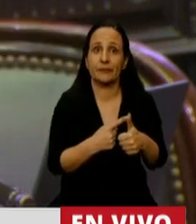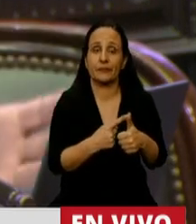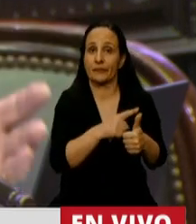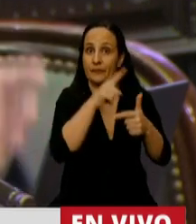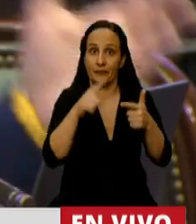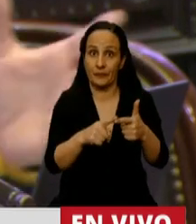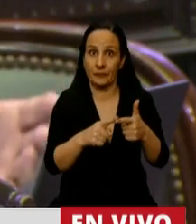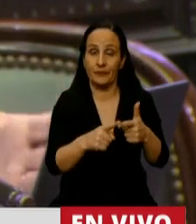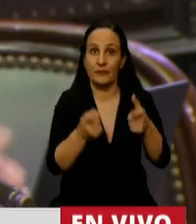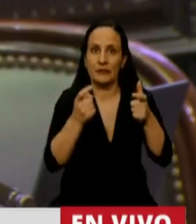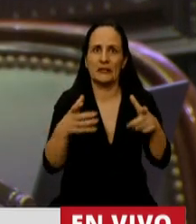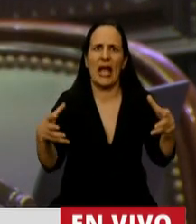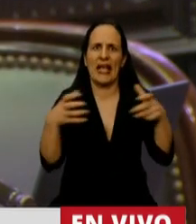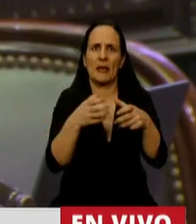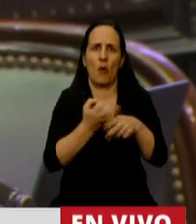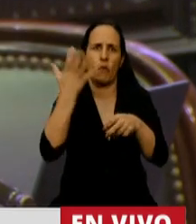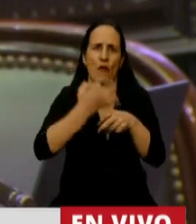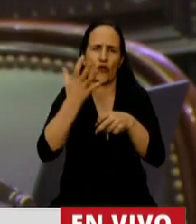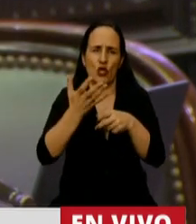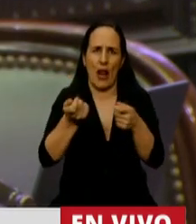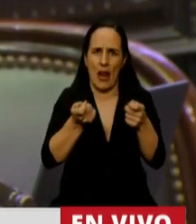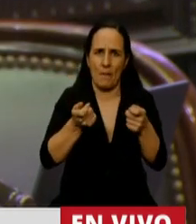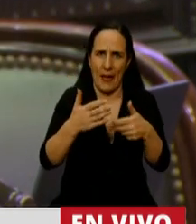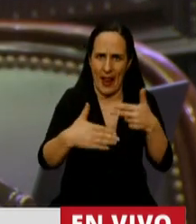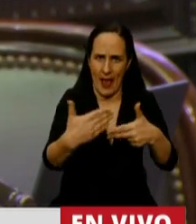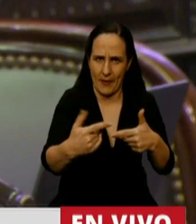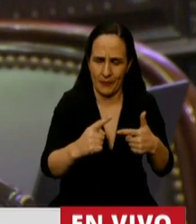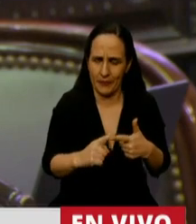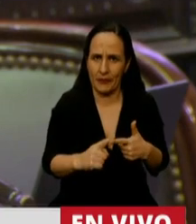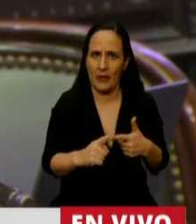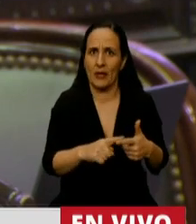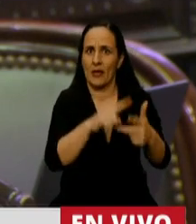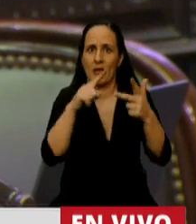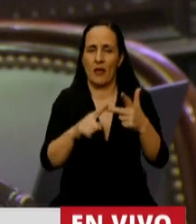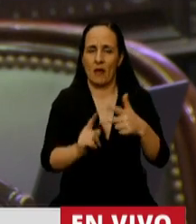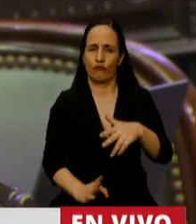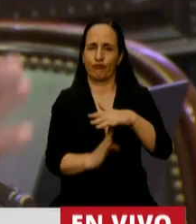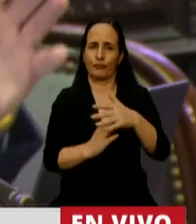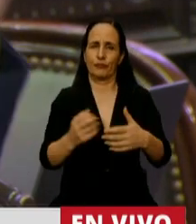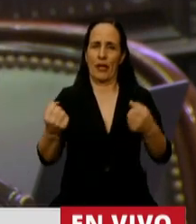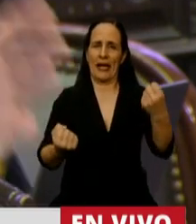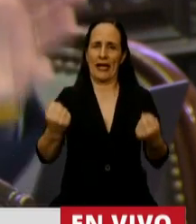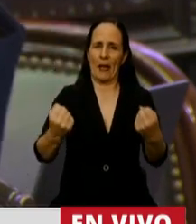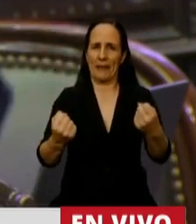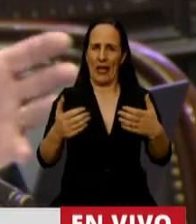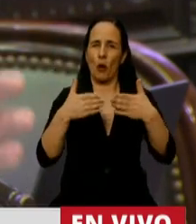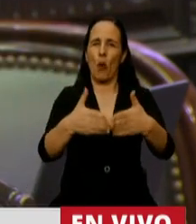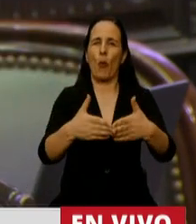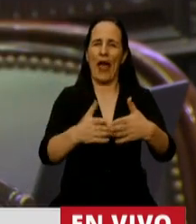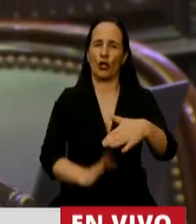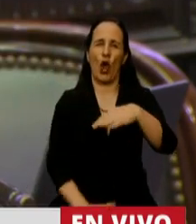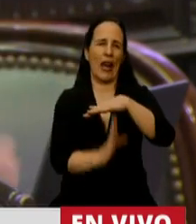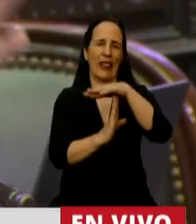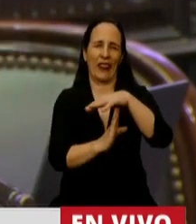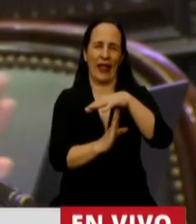haber un equipo calificado para conducirlo y tiene que haber un capitán de barco tiene que haber un conductor un líder